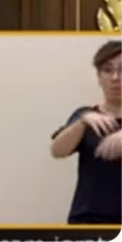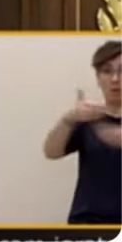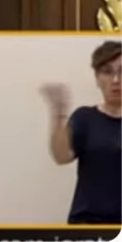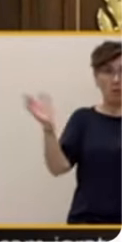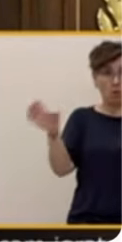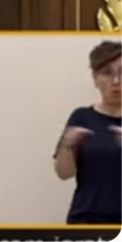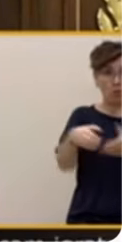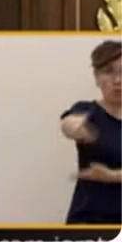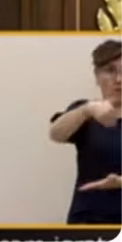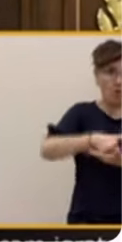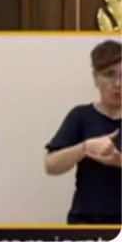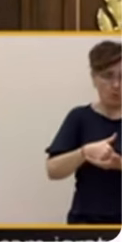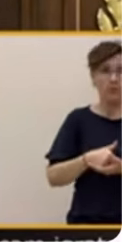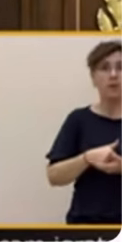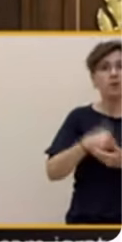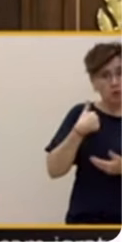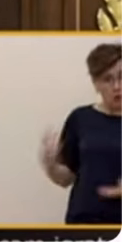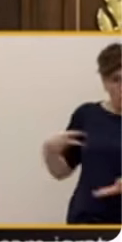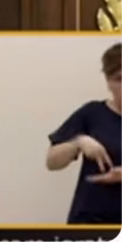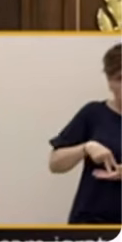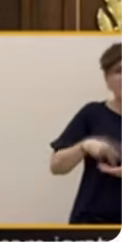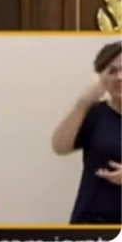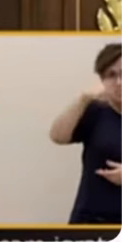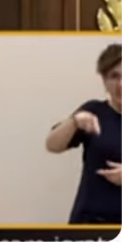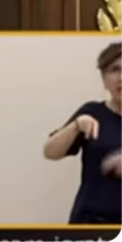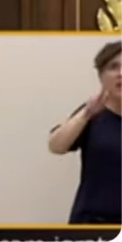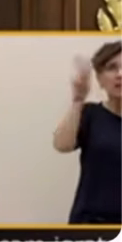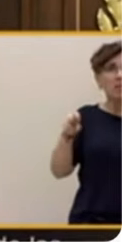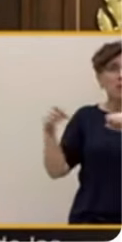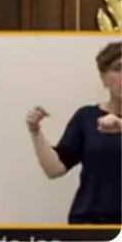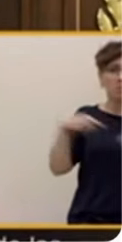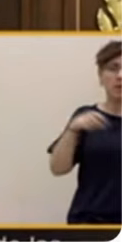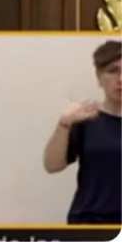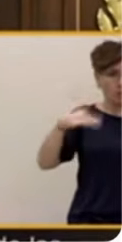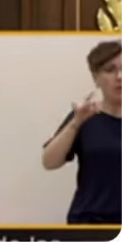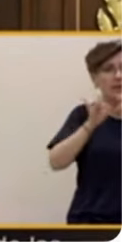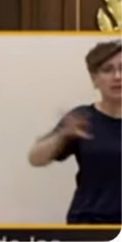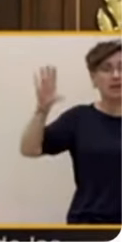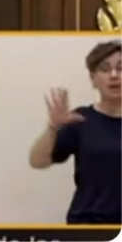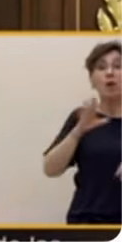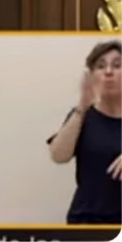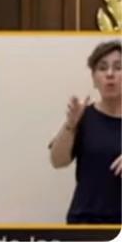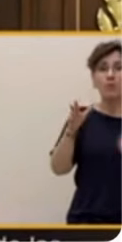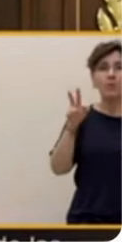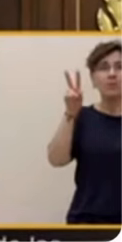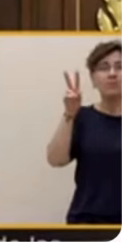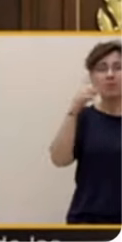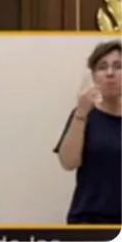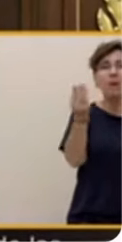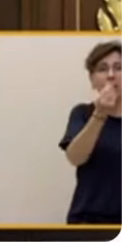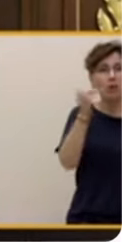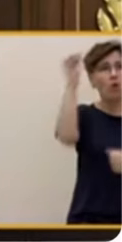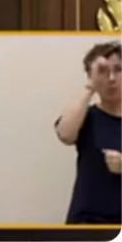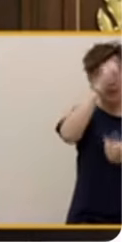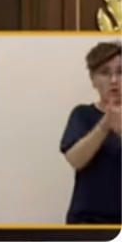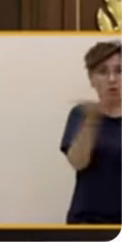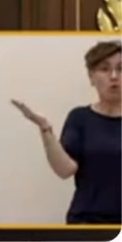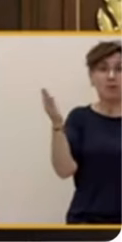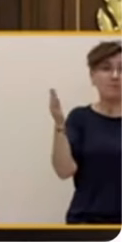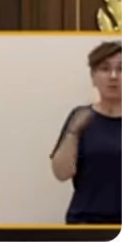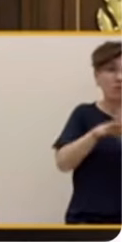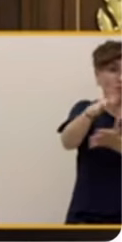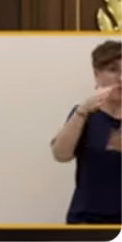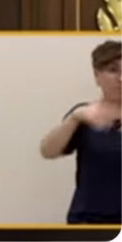migración es una cuestión delicada, donde las percepciones pesan casi tanto como las realidades, como había dicho previamente. Algo que, evidentemente, algunos grupos,